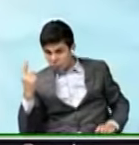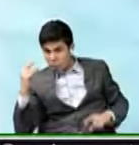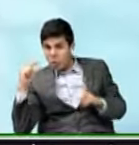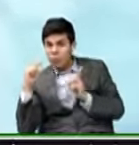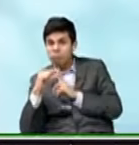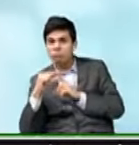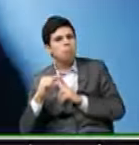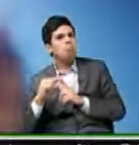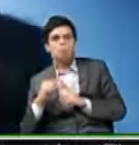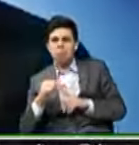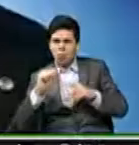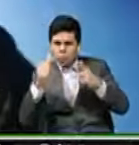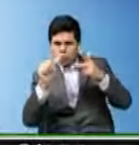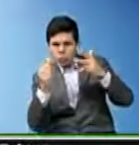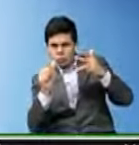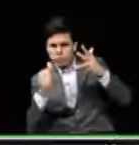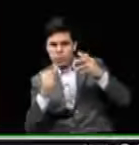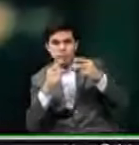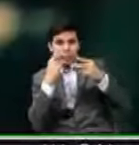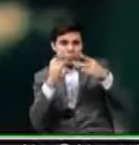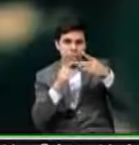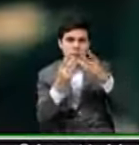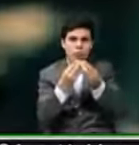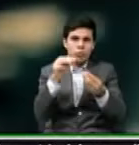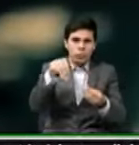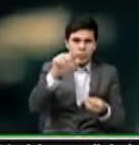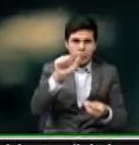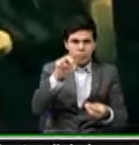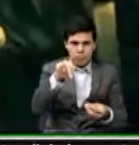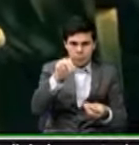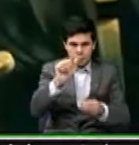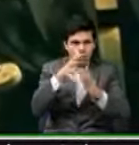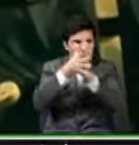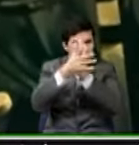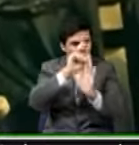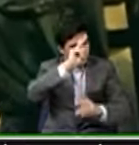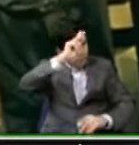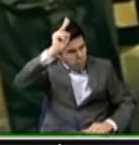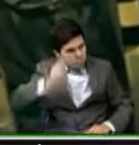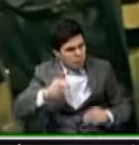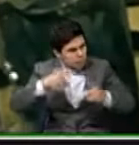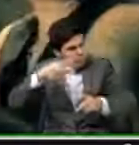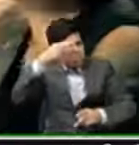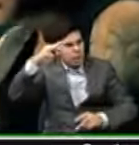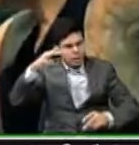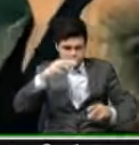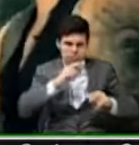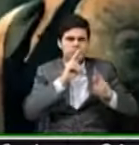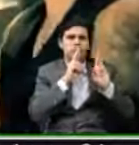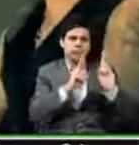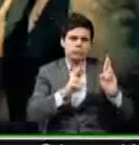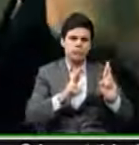empresario estadounidense. El grupo mexicano Maná defendió la dignidad de sus compatriotas.